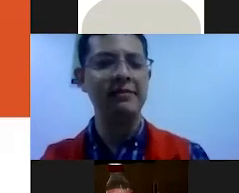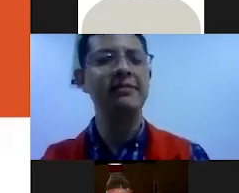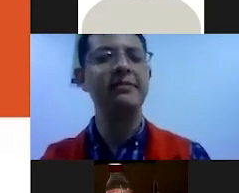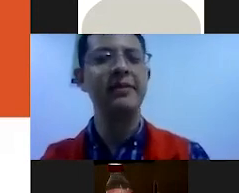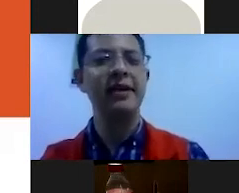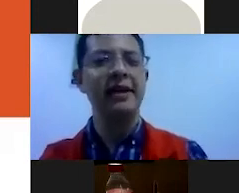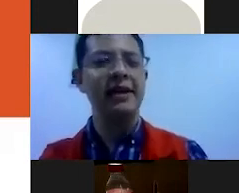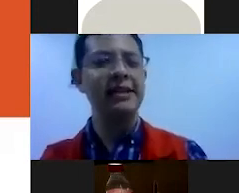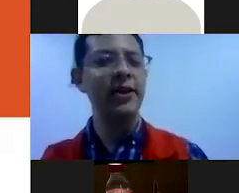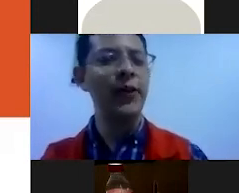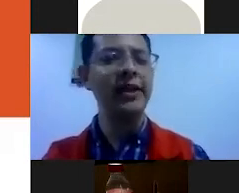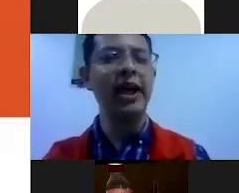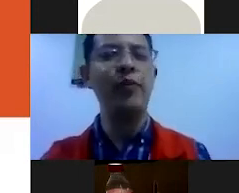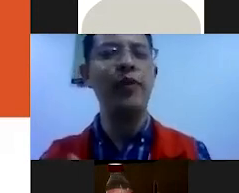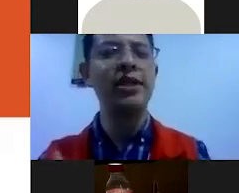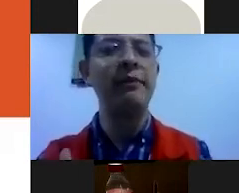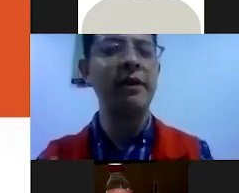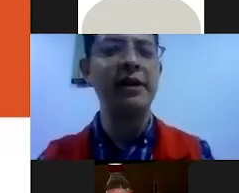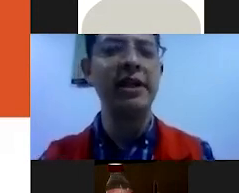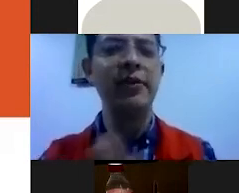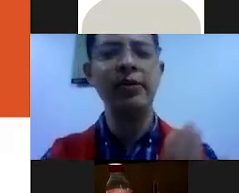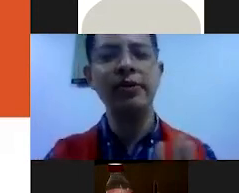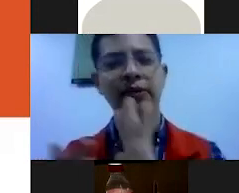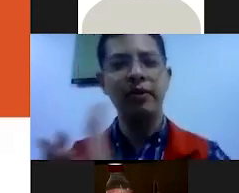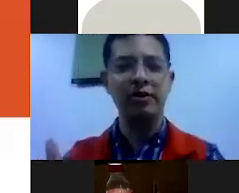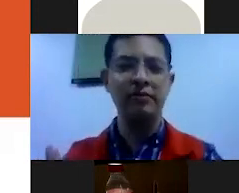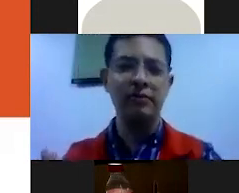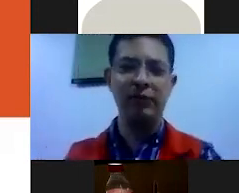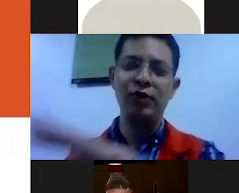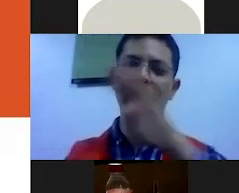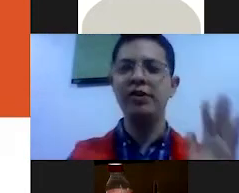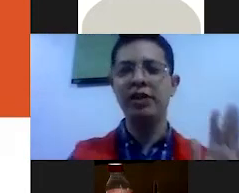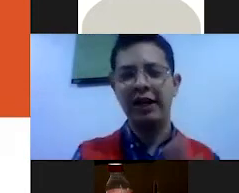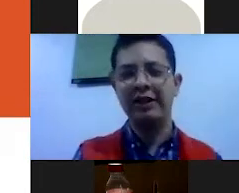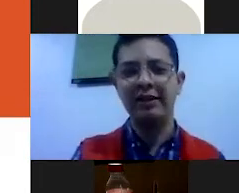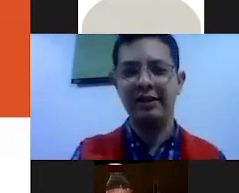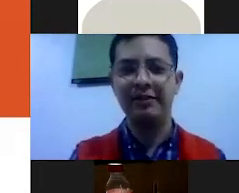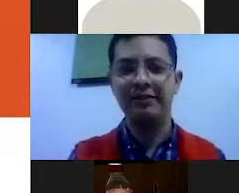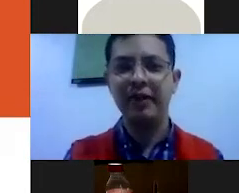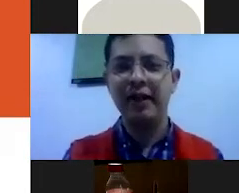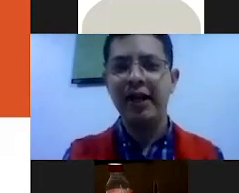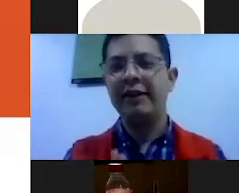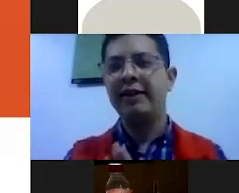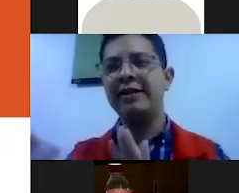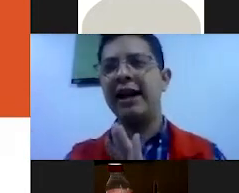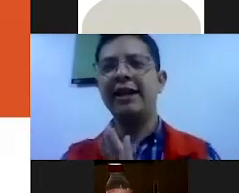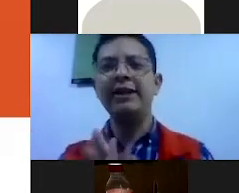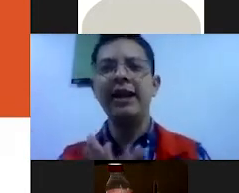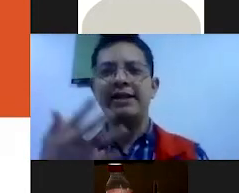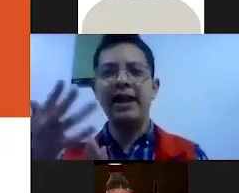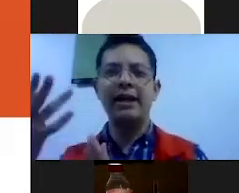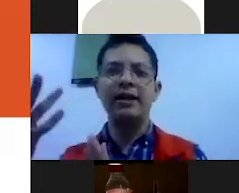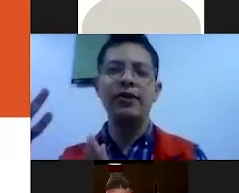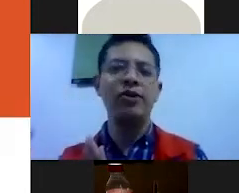idea. Ya se dieron cuenta que no puede ser la misma fuerza en un adulto que en un niño, y mucho menos en un lactante. Entiéndase